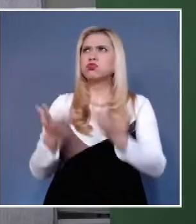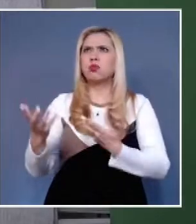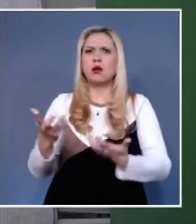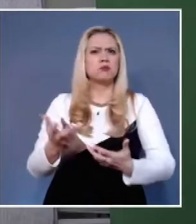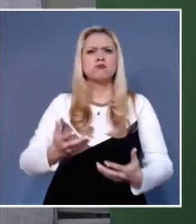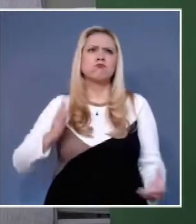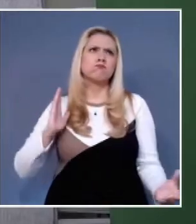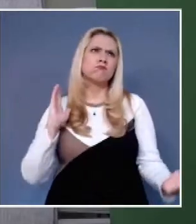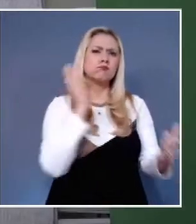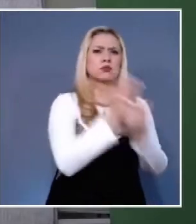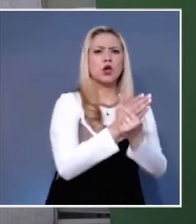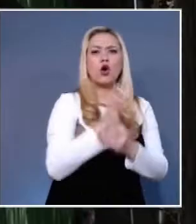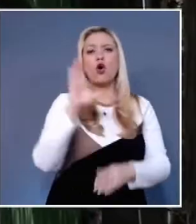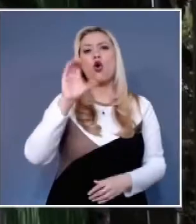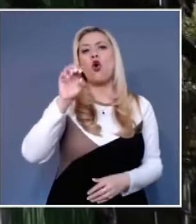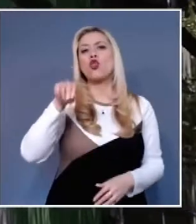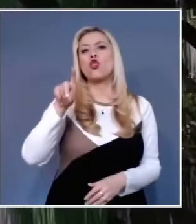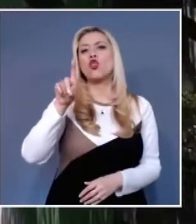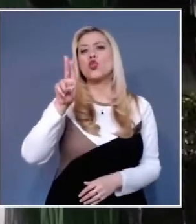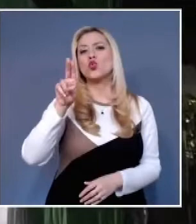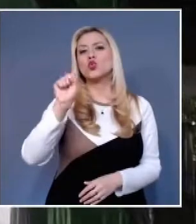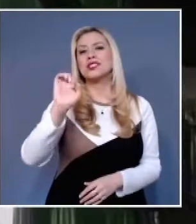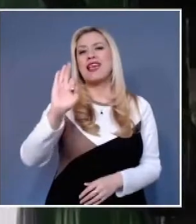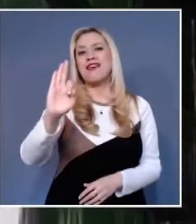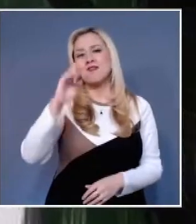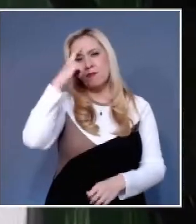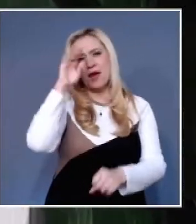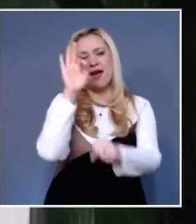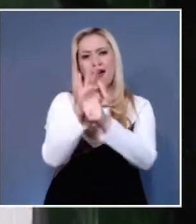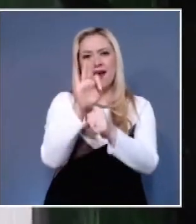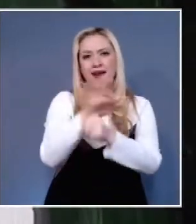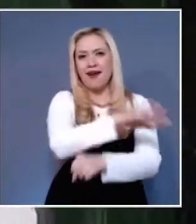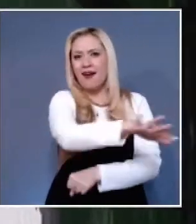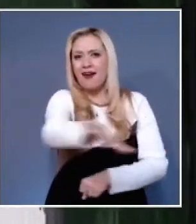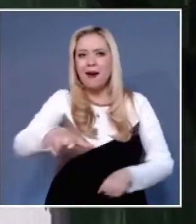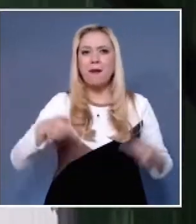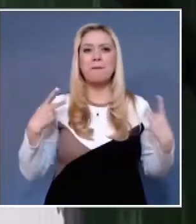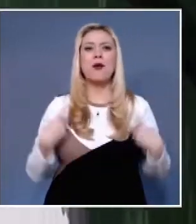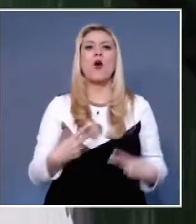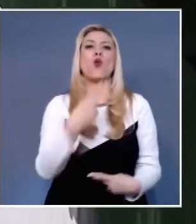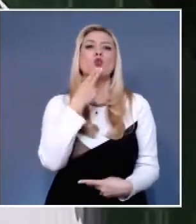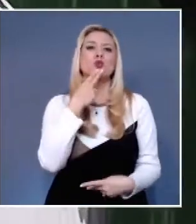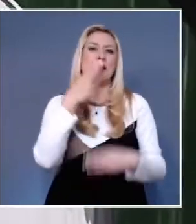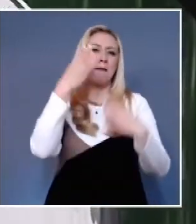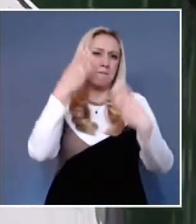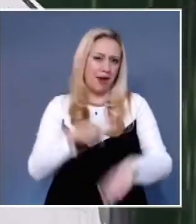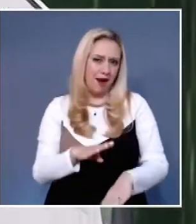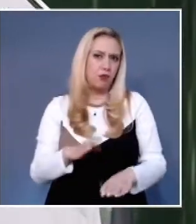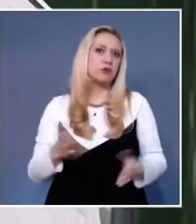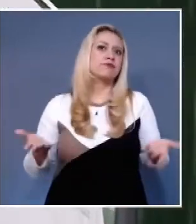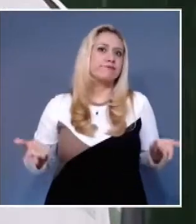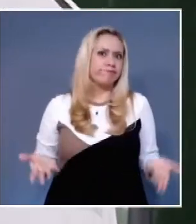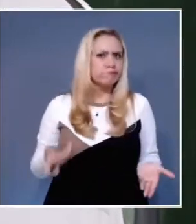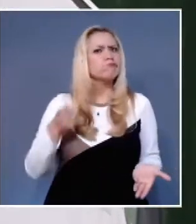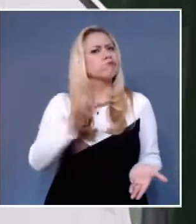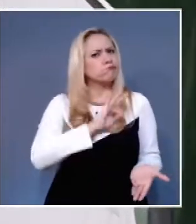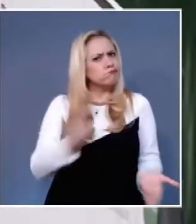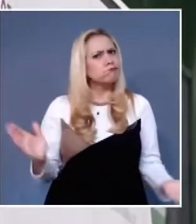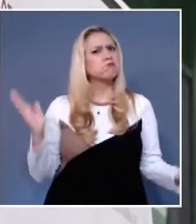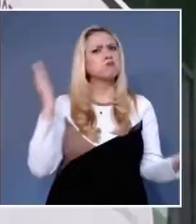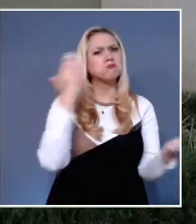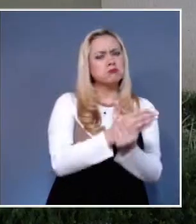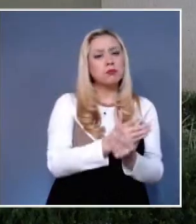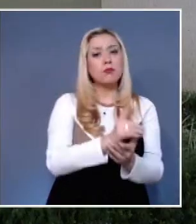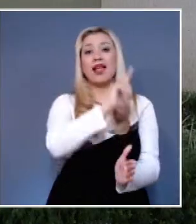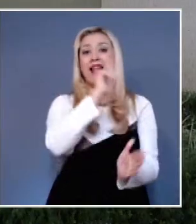de Servicios Financieros por un servicio prestado por una institución financiera. Se explicó que la Ley de Protección y Defensa